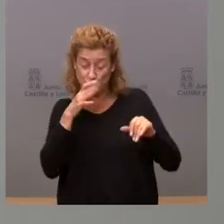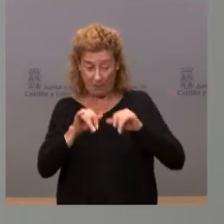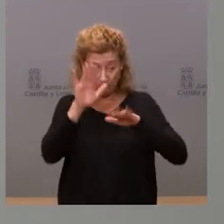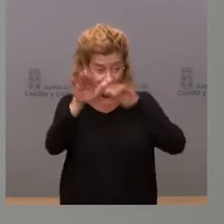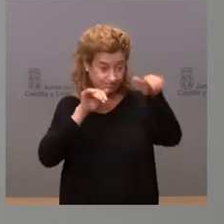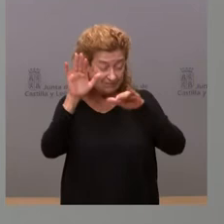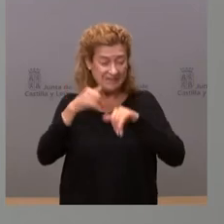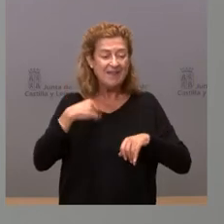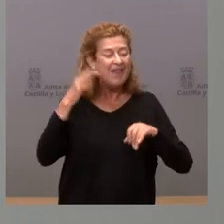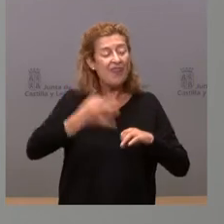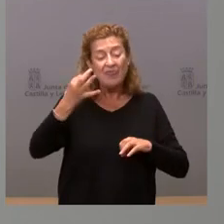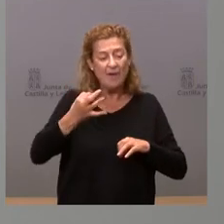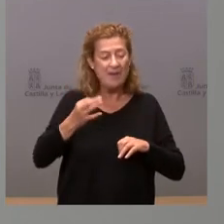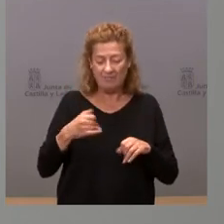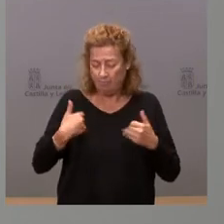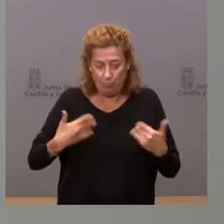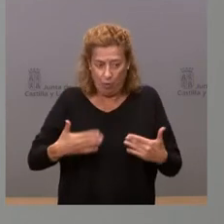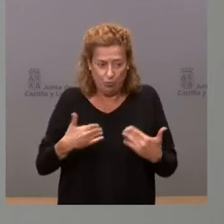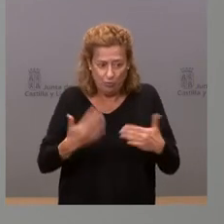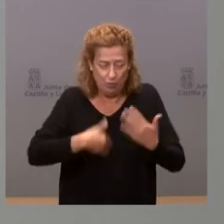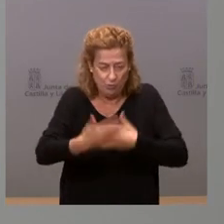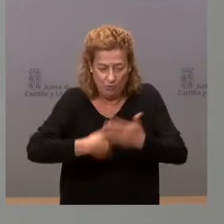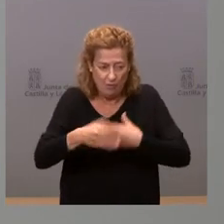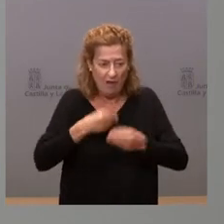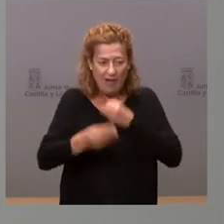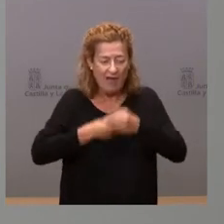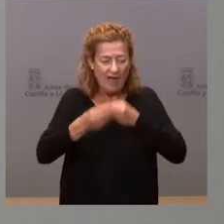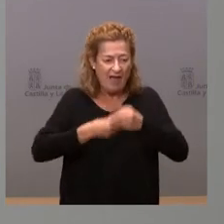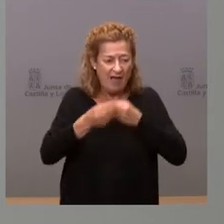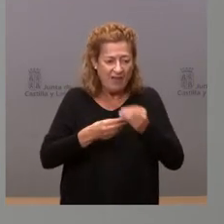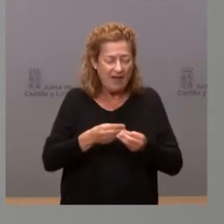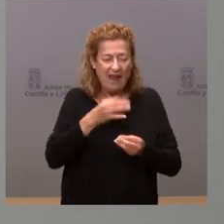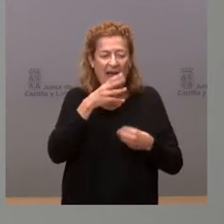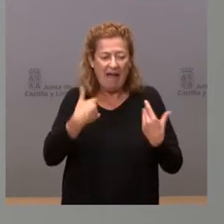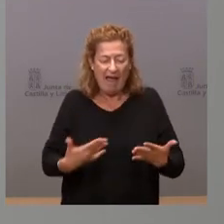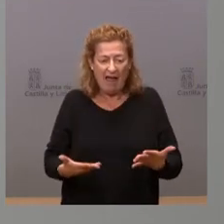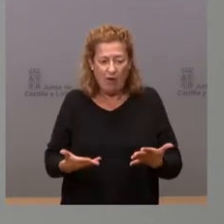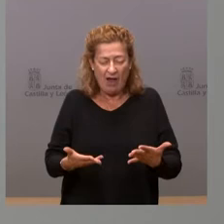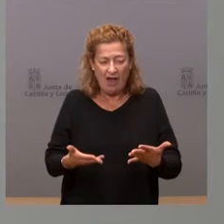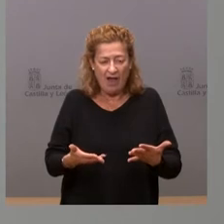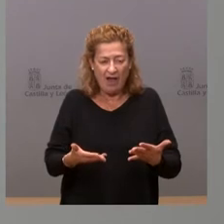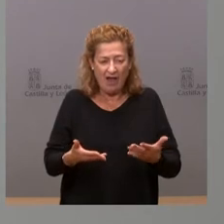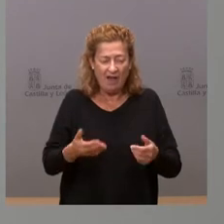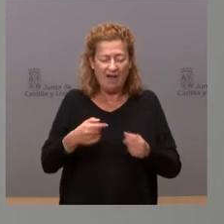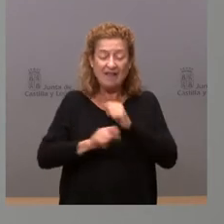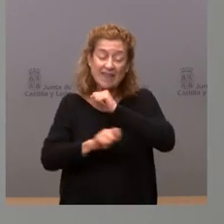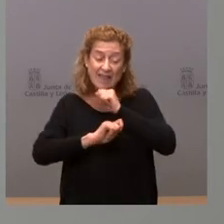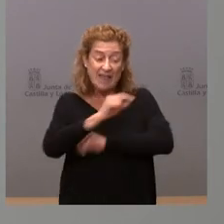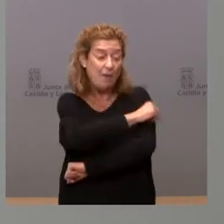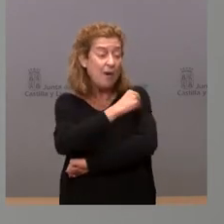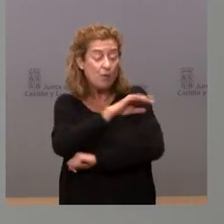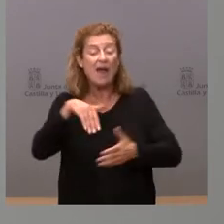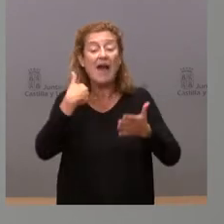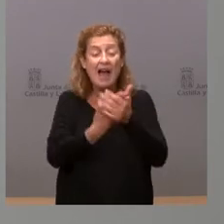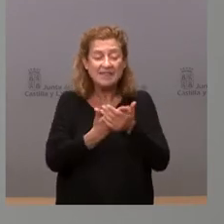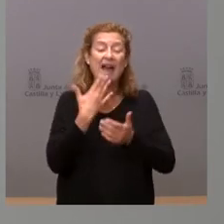aquí tenemos que llegar lo antes posible a los tramos hasta donde nos permiten actualmente la estrategia de vacunación hasta los